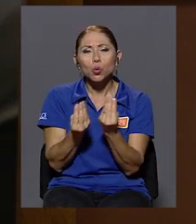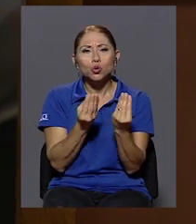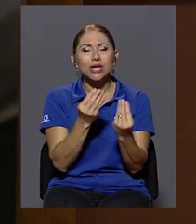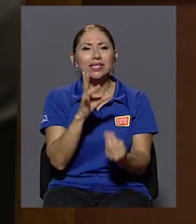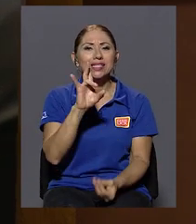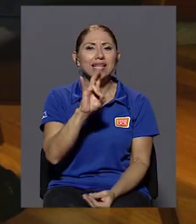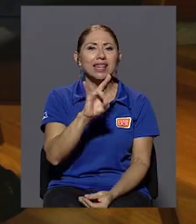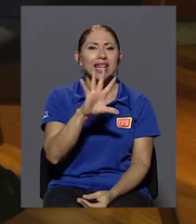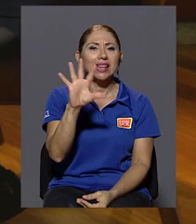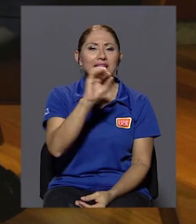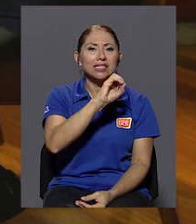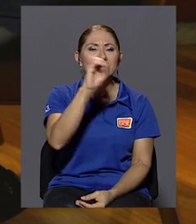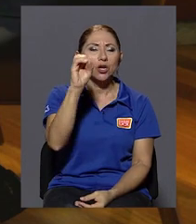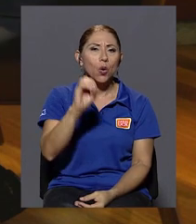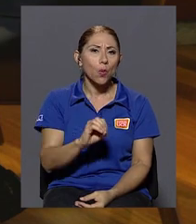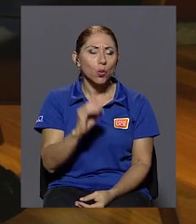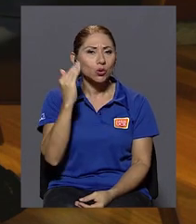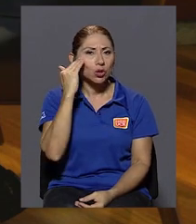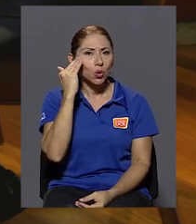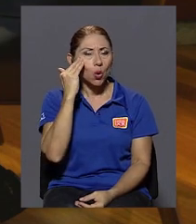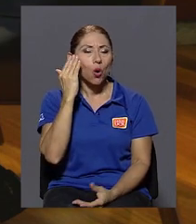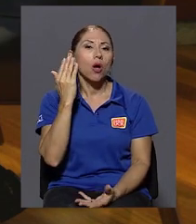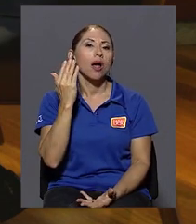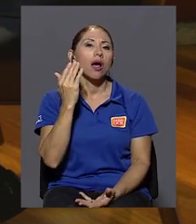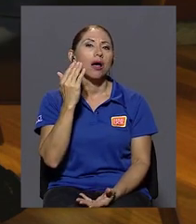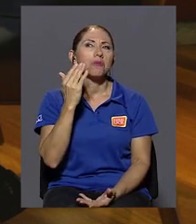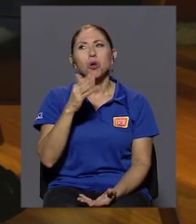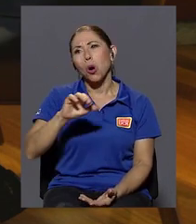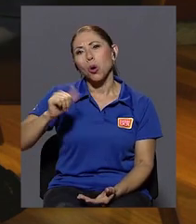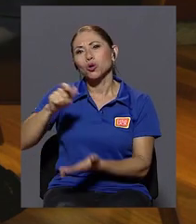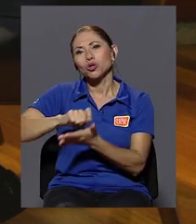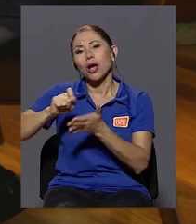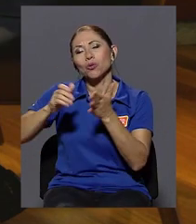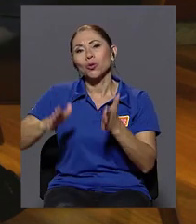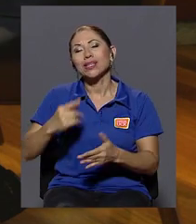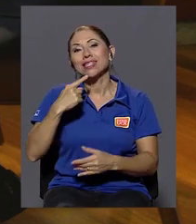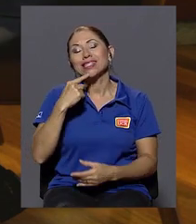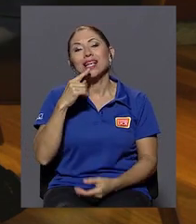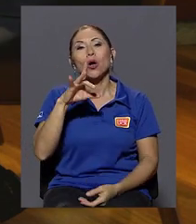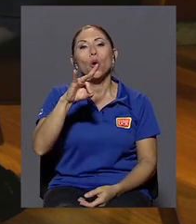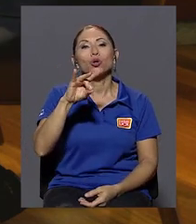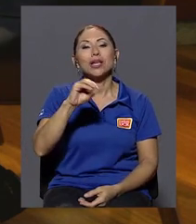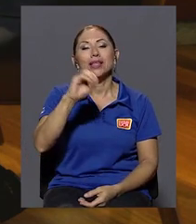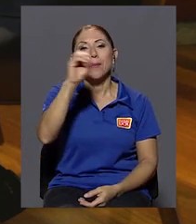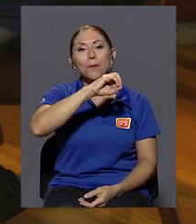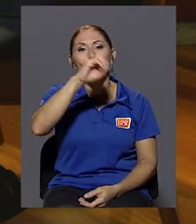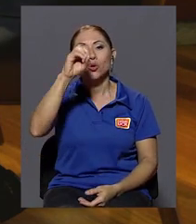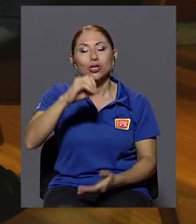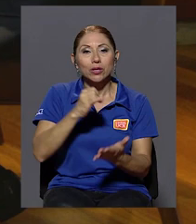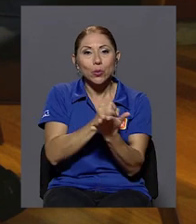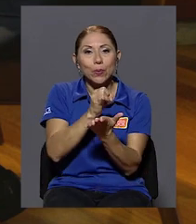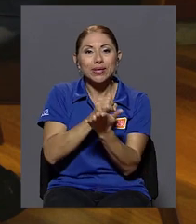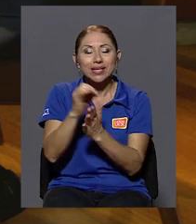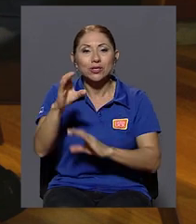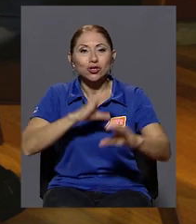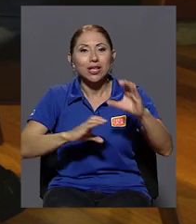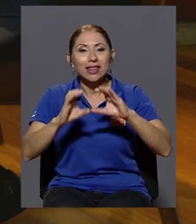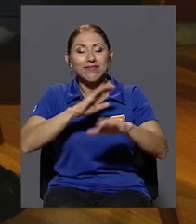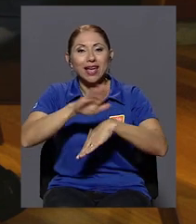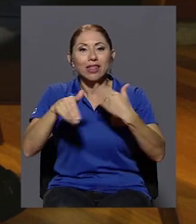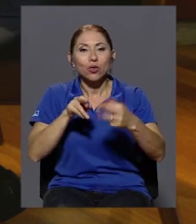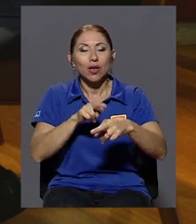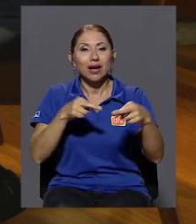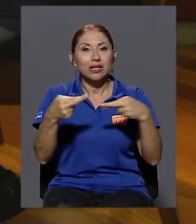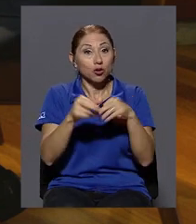del 75%, otros autores podrán decir que el 80% de la investigación científica de toda la